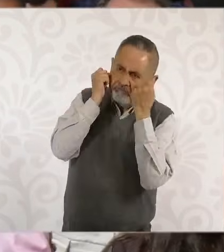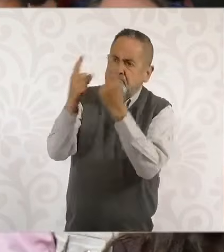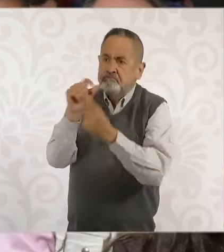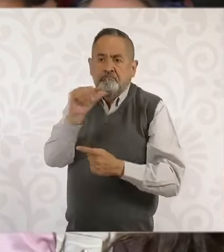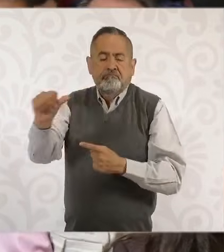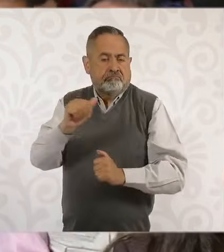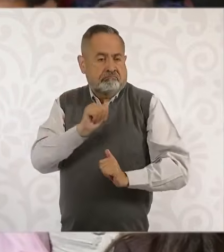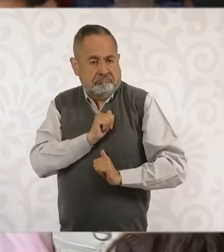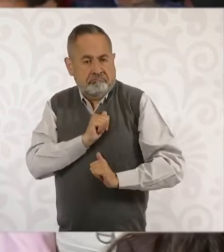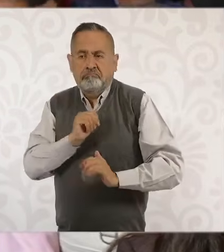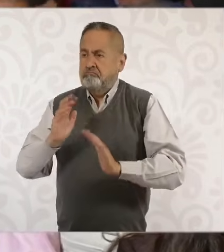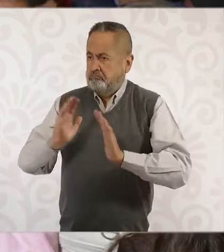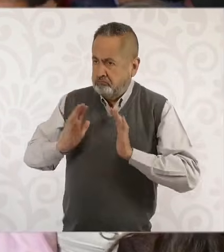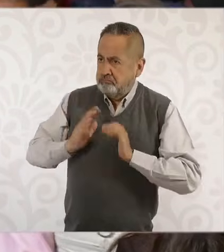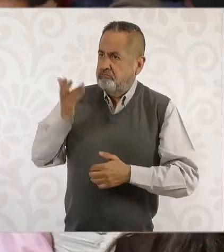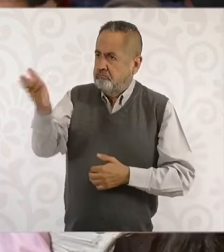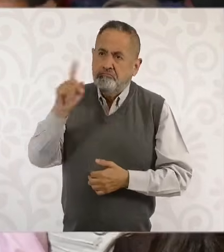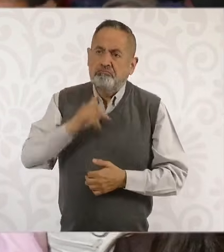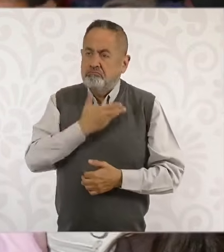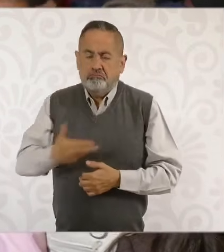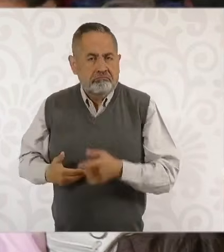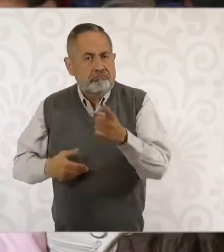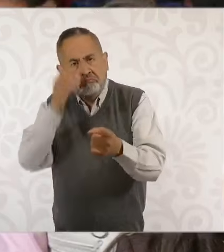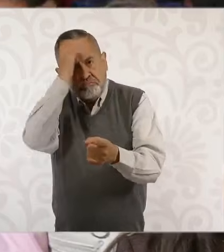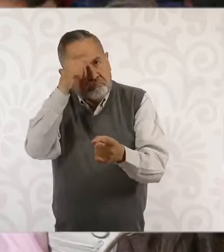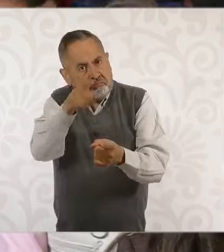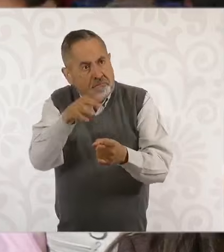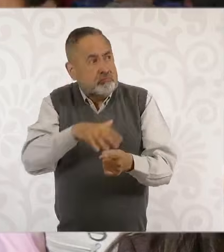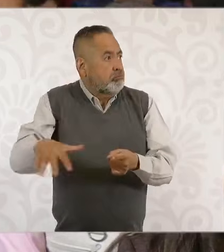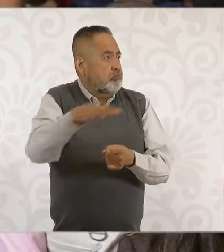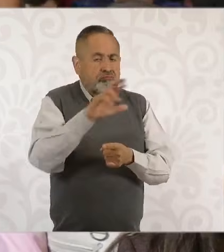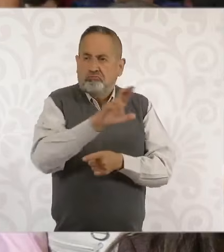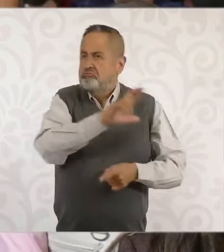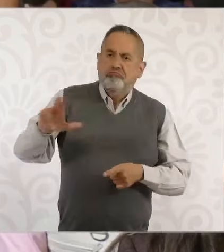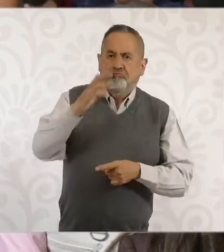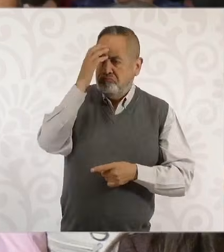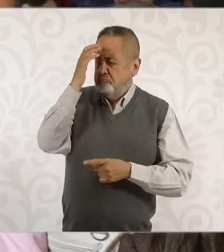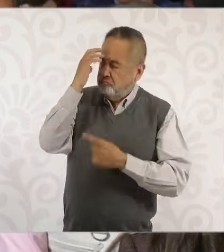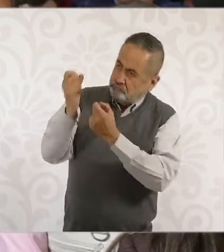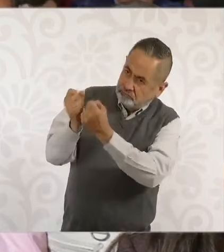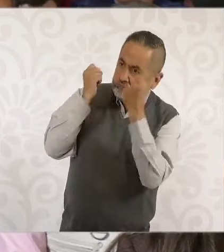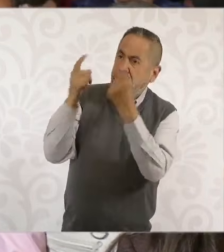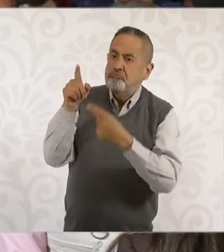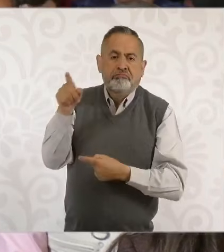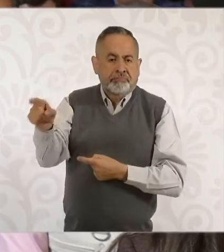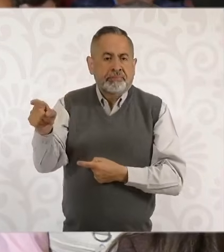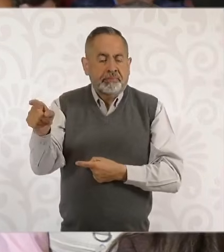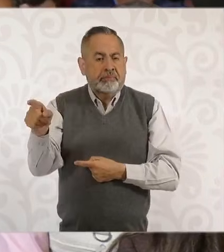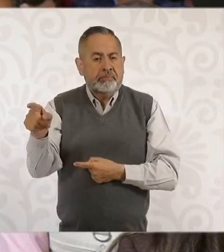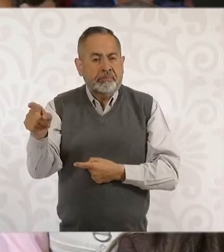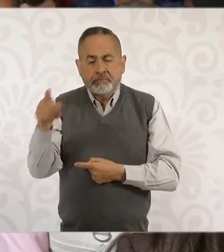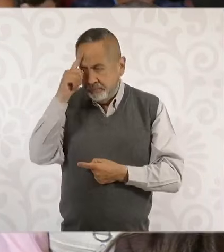gente hacia usted y a las Fuerzas Armadas. Su opinión acerca de esto, pues obviamente en lo que ha estado sucediendo también